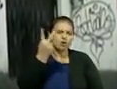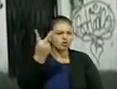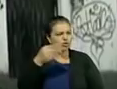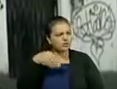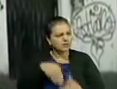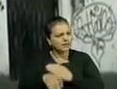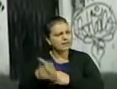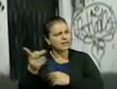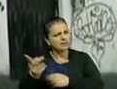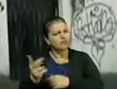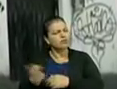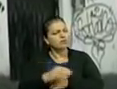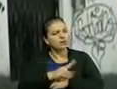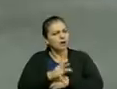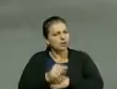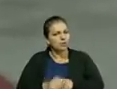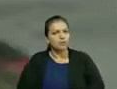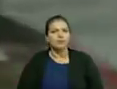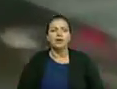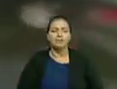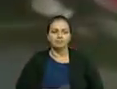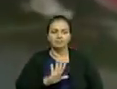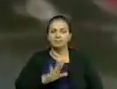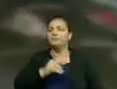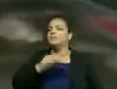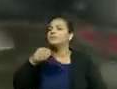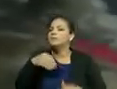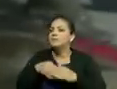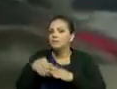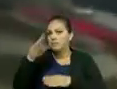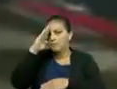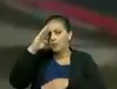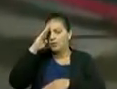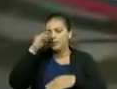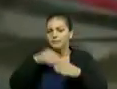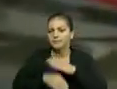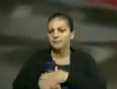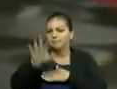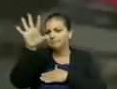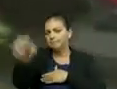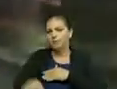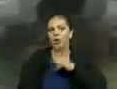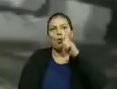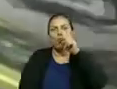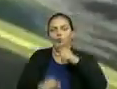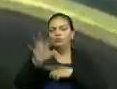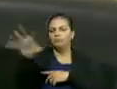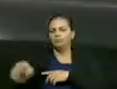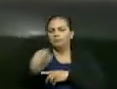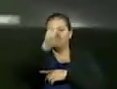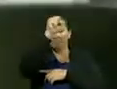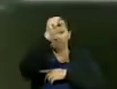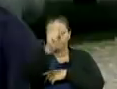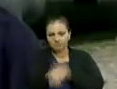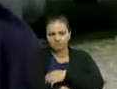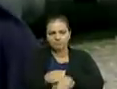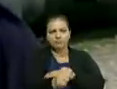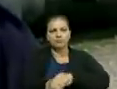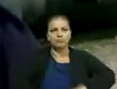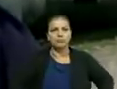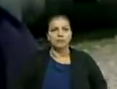fue reconocido por el taxista. La multitud intentó darle un escarmiento, pero los uniformados evitaron que sea linchado. Entre